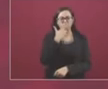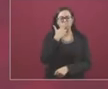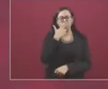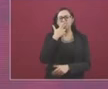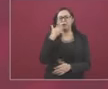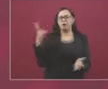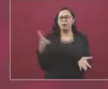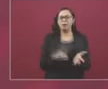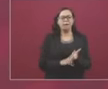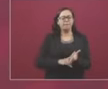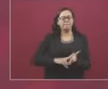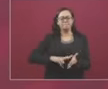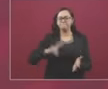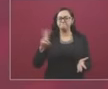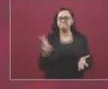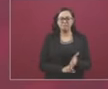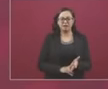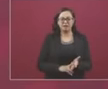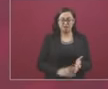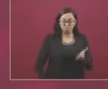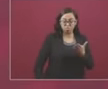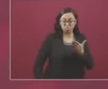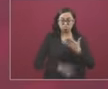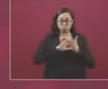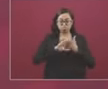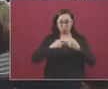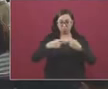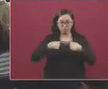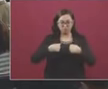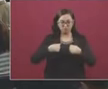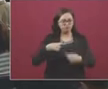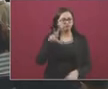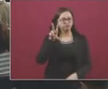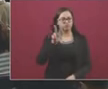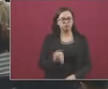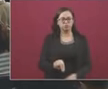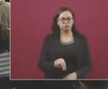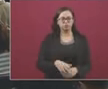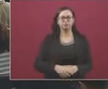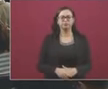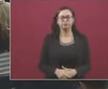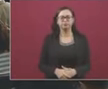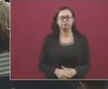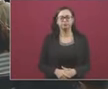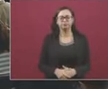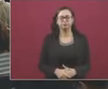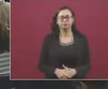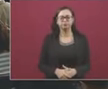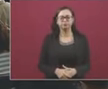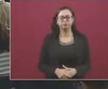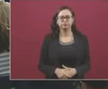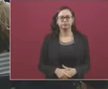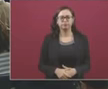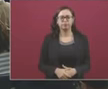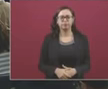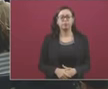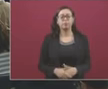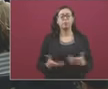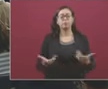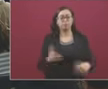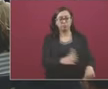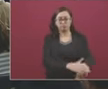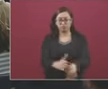más valioso en mi vida sepan pues con todo